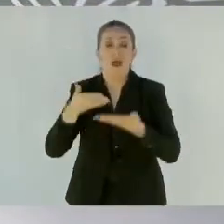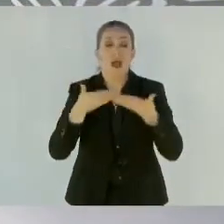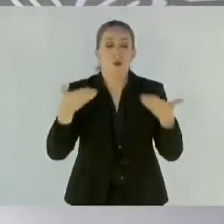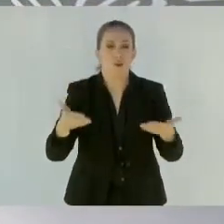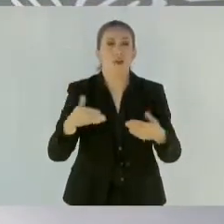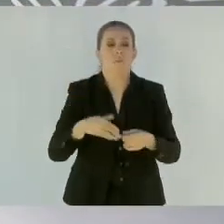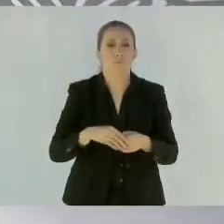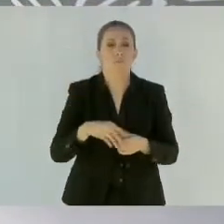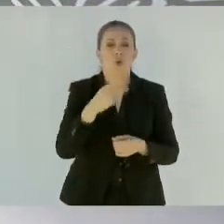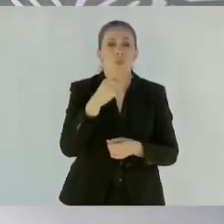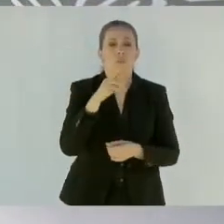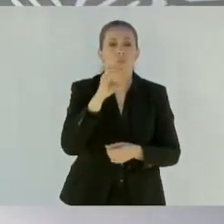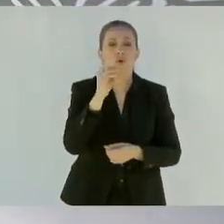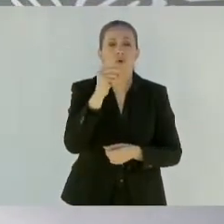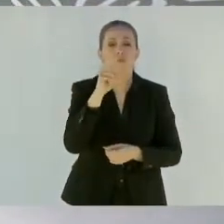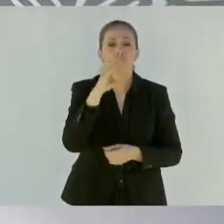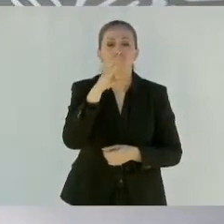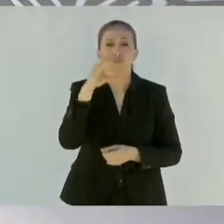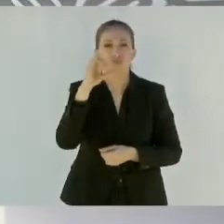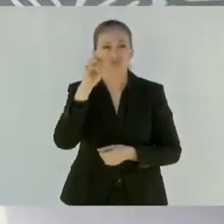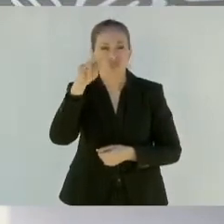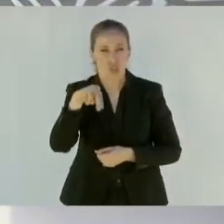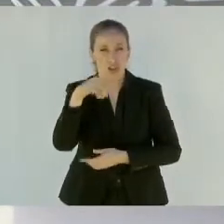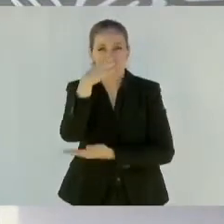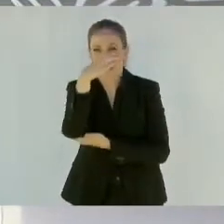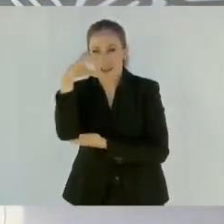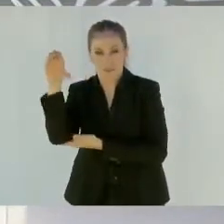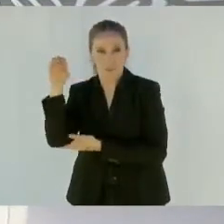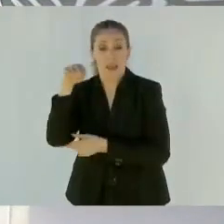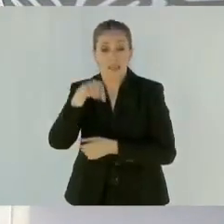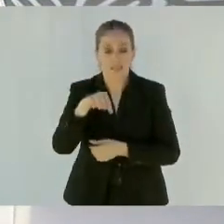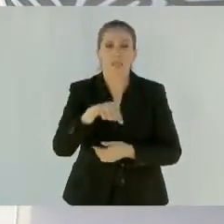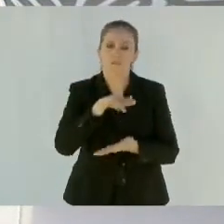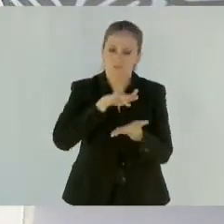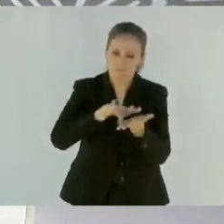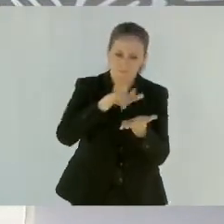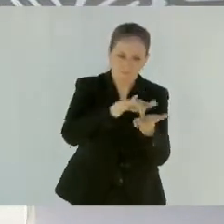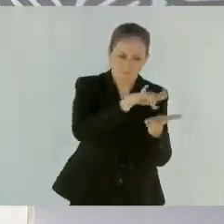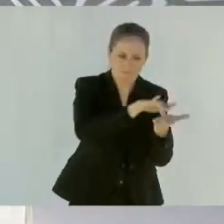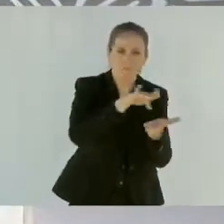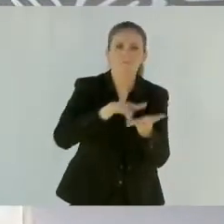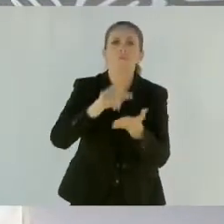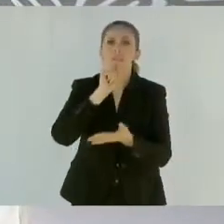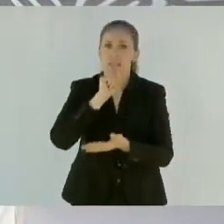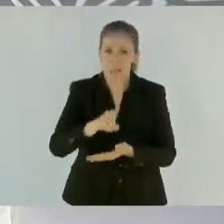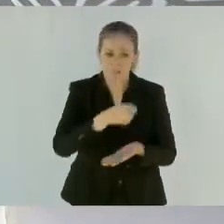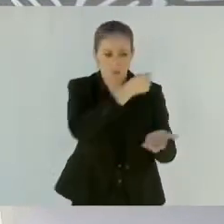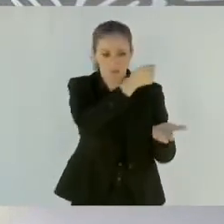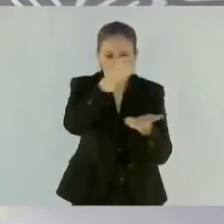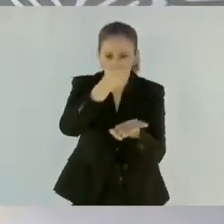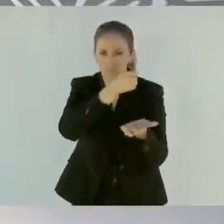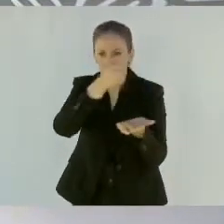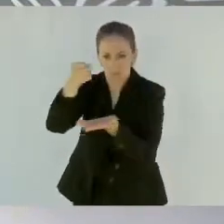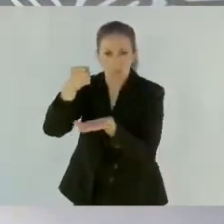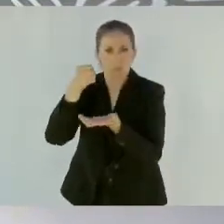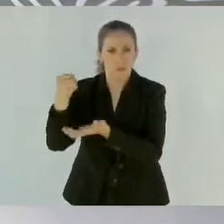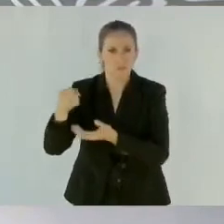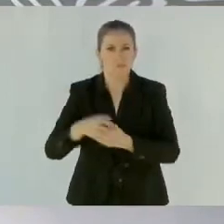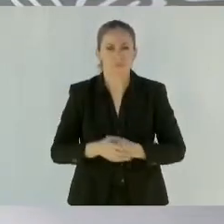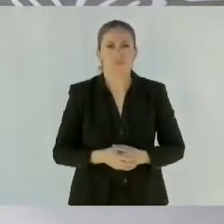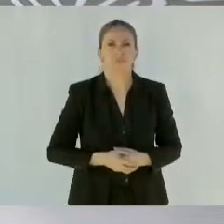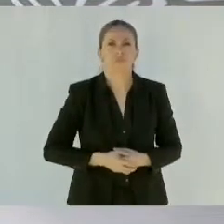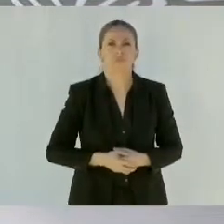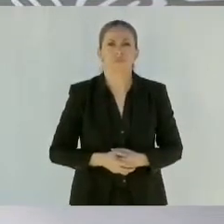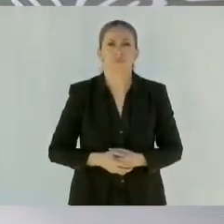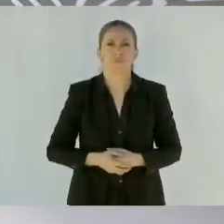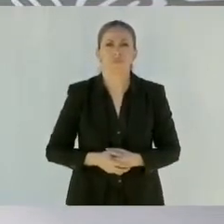les llega el apoyo de manera directa. Para recibir estos apoyos